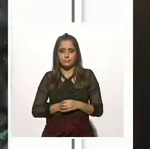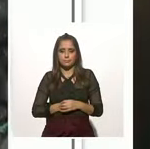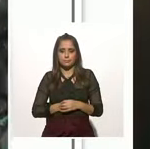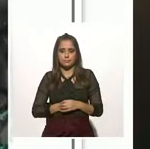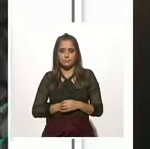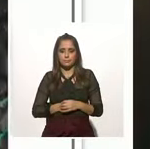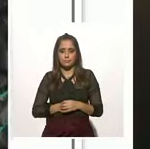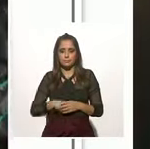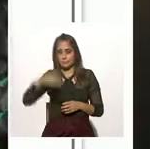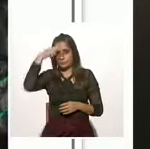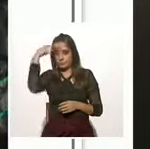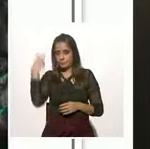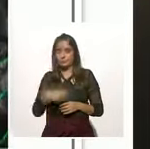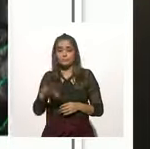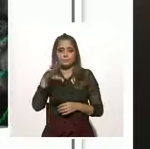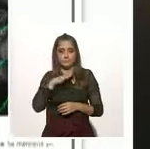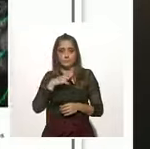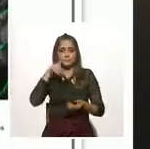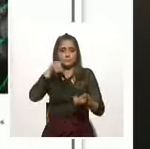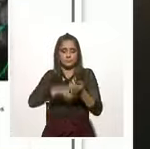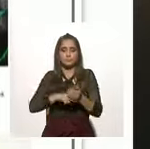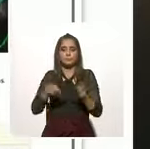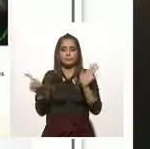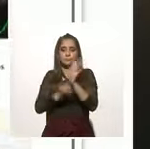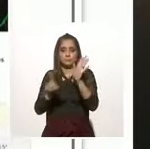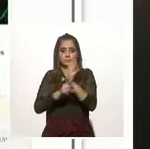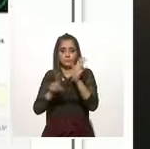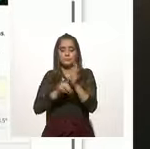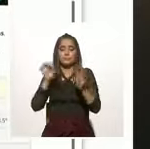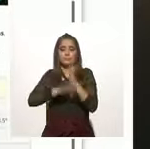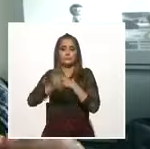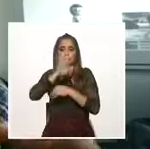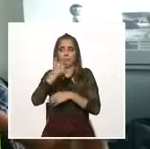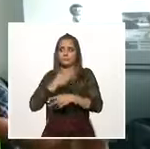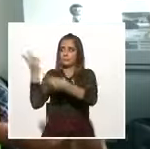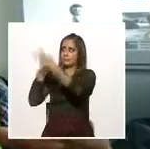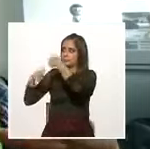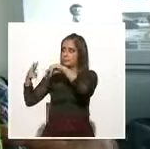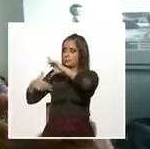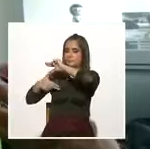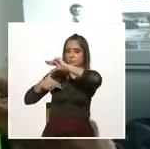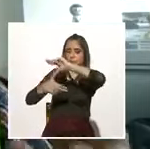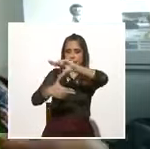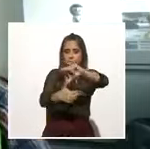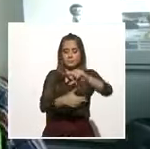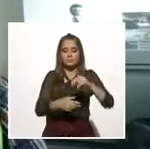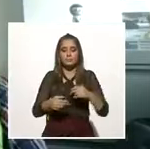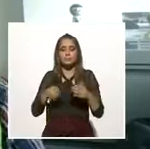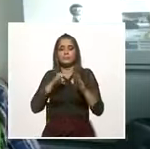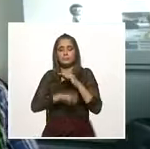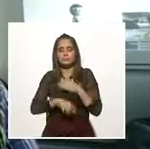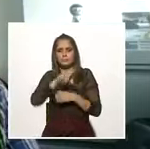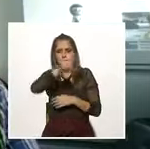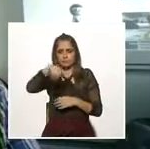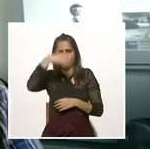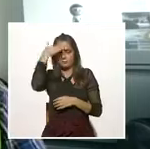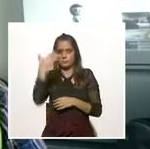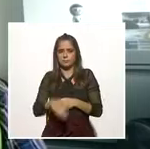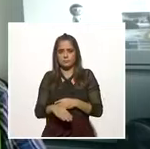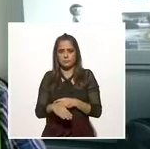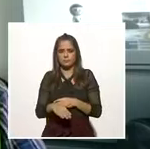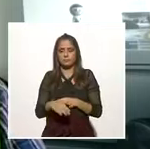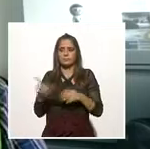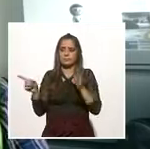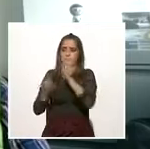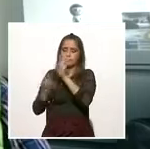Bien, México cuenta con un sistema de alerta temprana para ciclones tropicales, así como existe y hemos escuchado un sistema